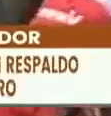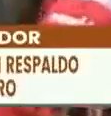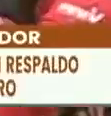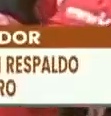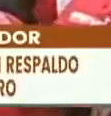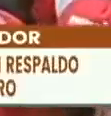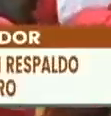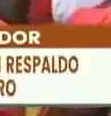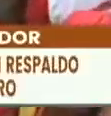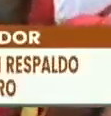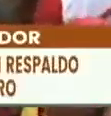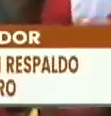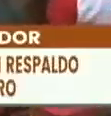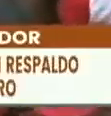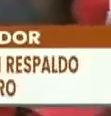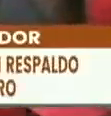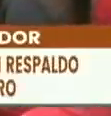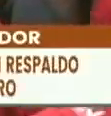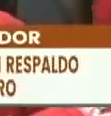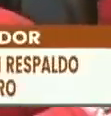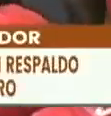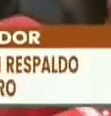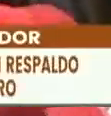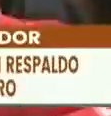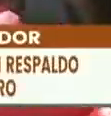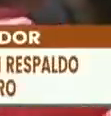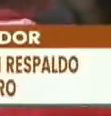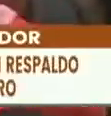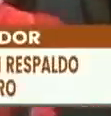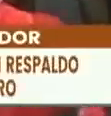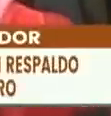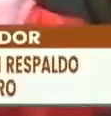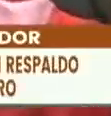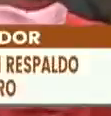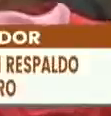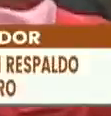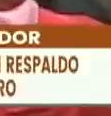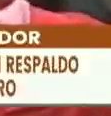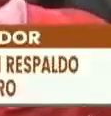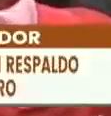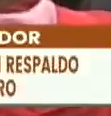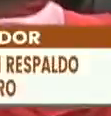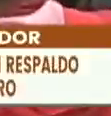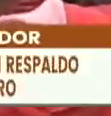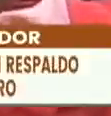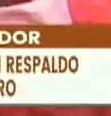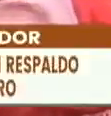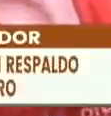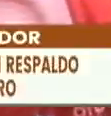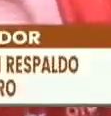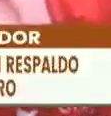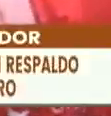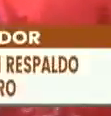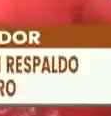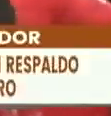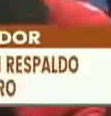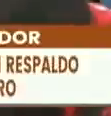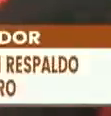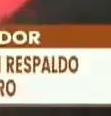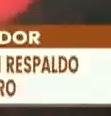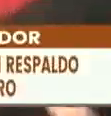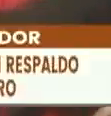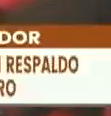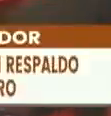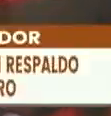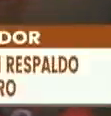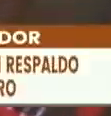a organizar con el reglamento que se va a facilitar a las estructuras de base del partido para avanzar